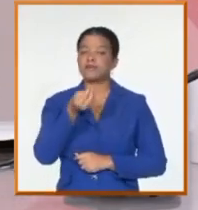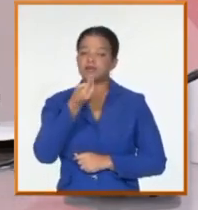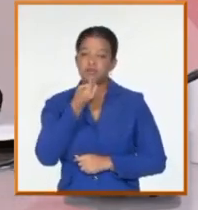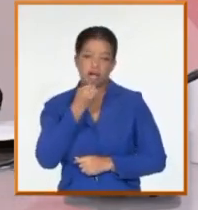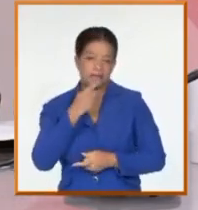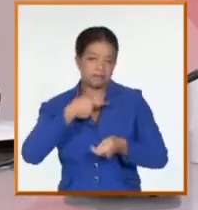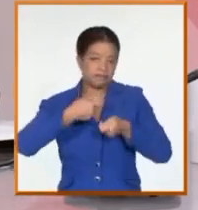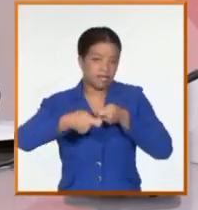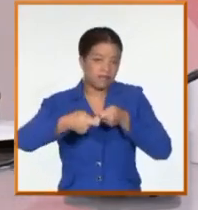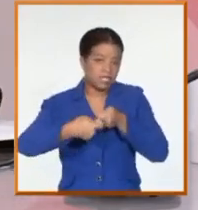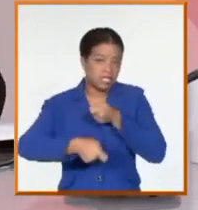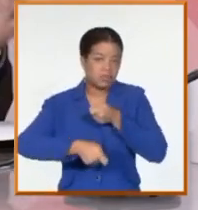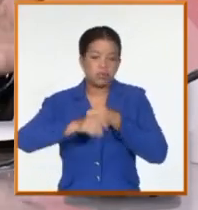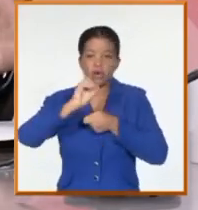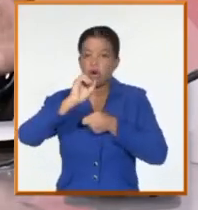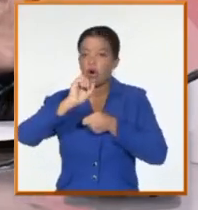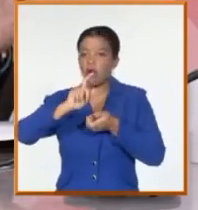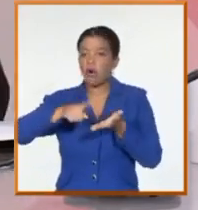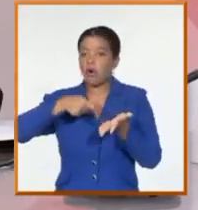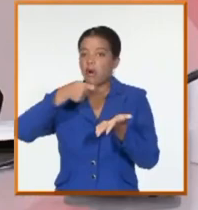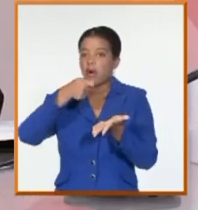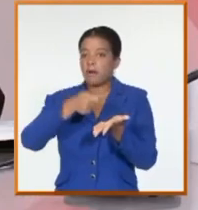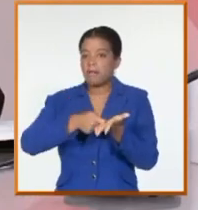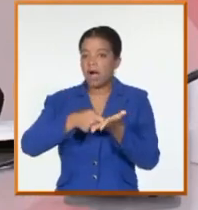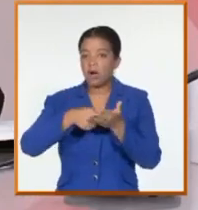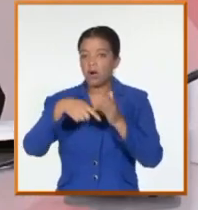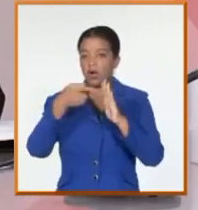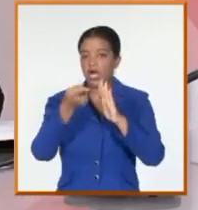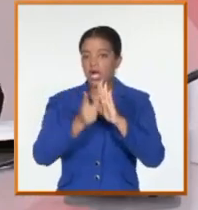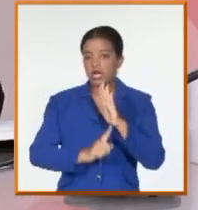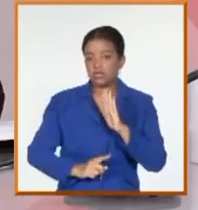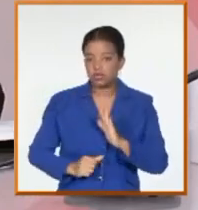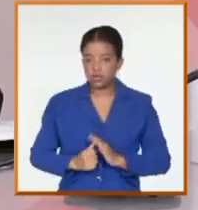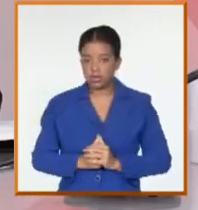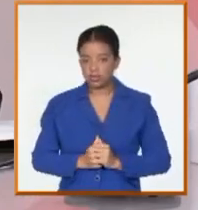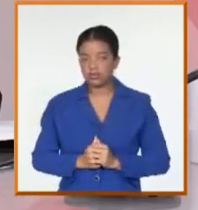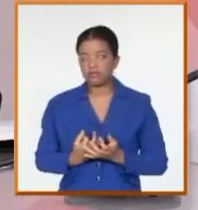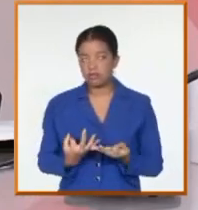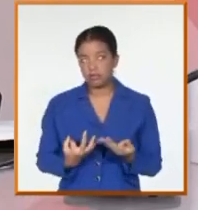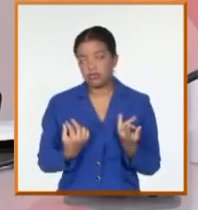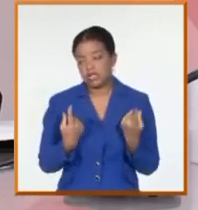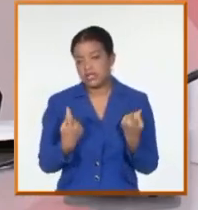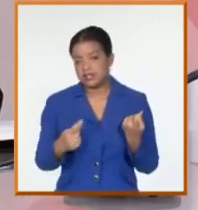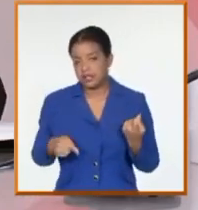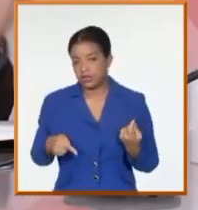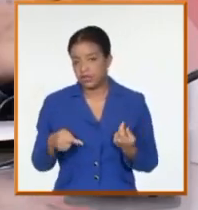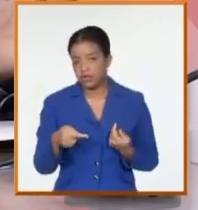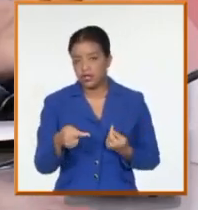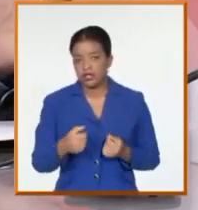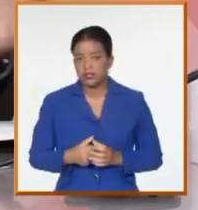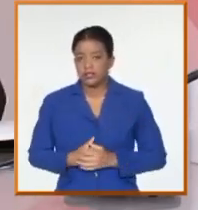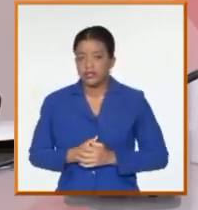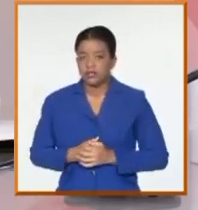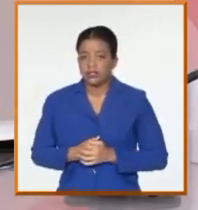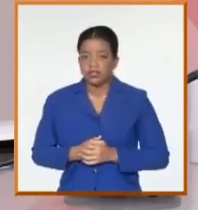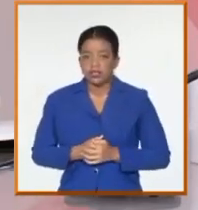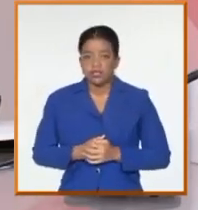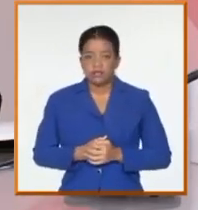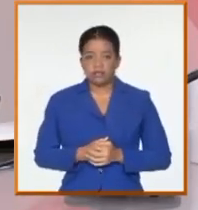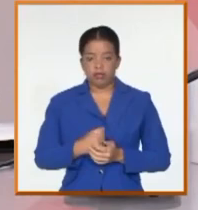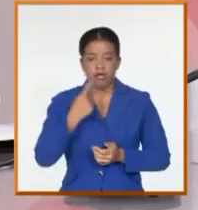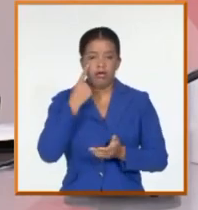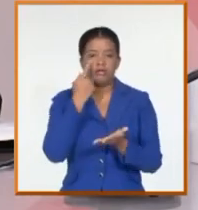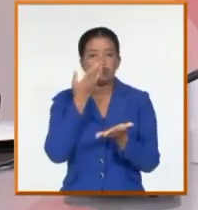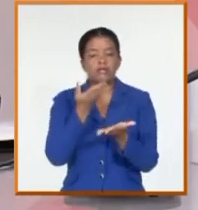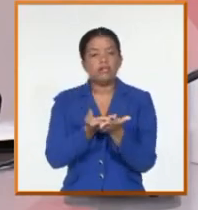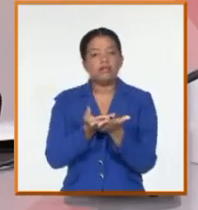por efectivo o sea por pago electrónico acceder a un producto que es necesario cada día en nuestras casas Les propongo ver la